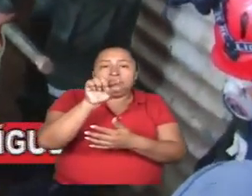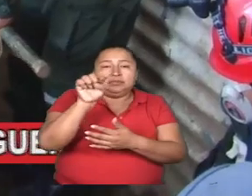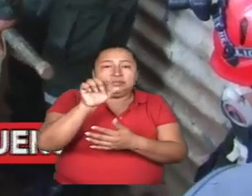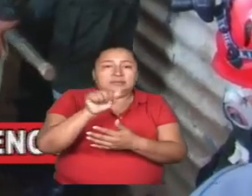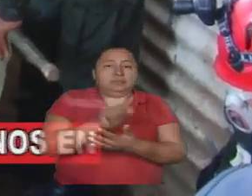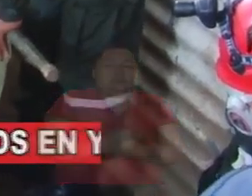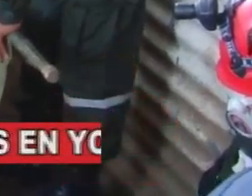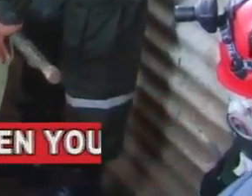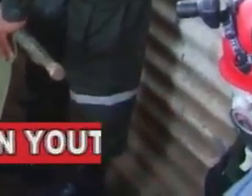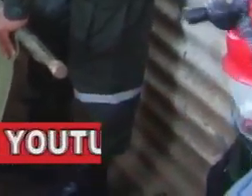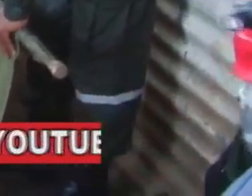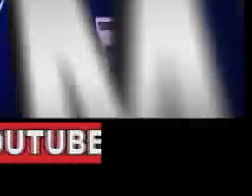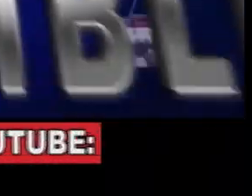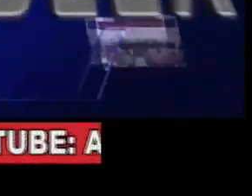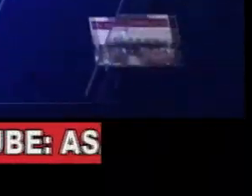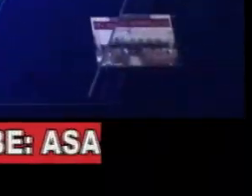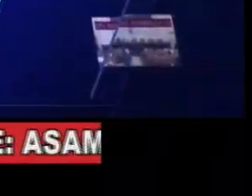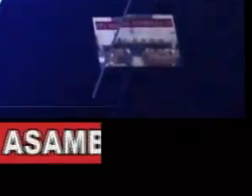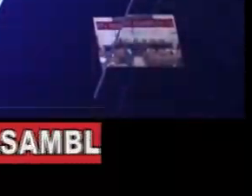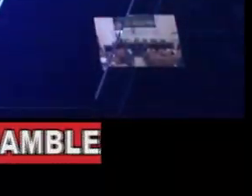Mena.